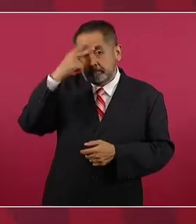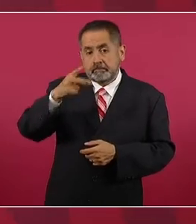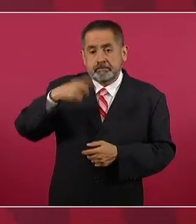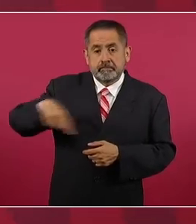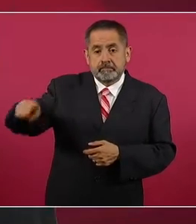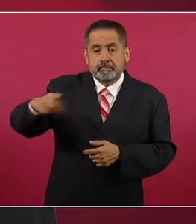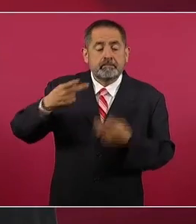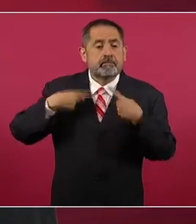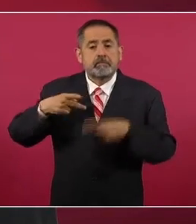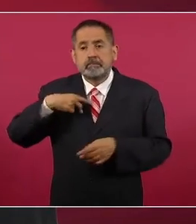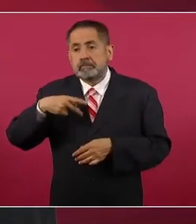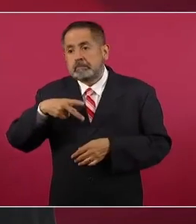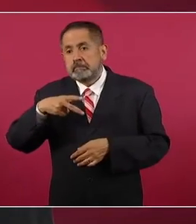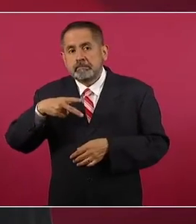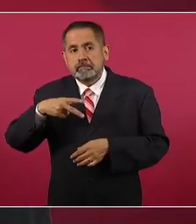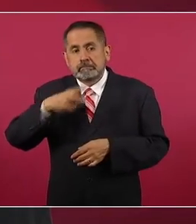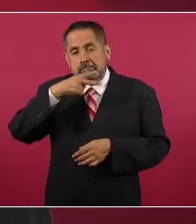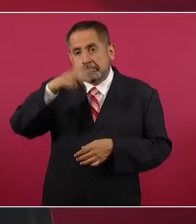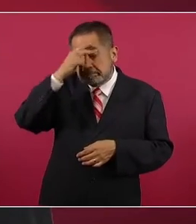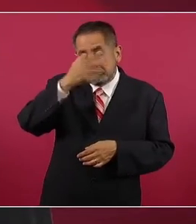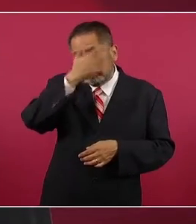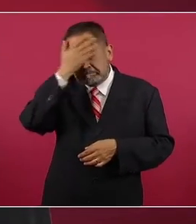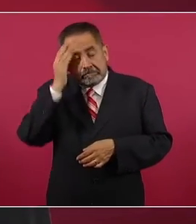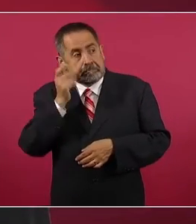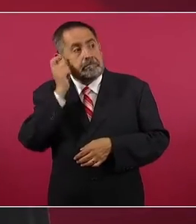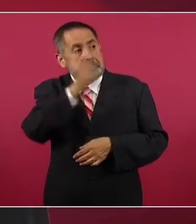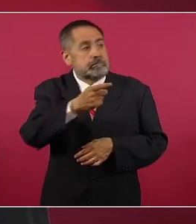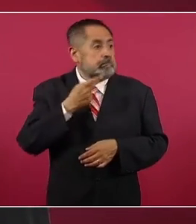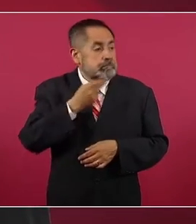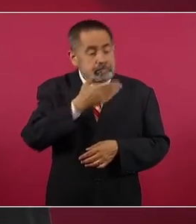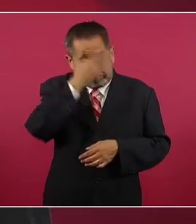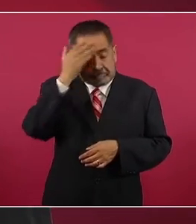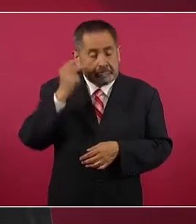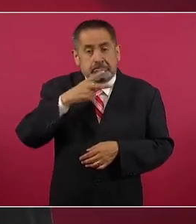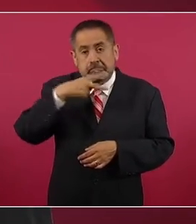hay analfabetismo político.